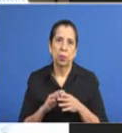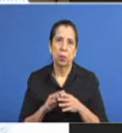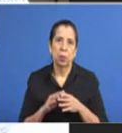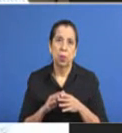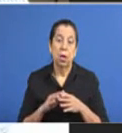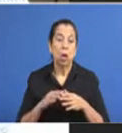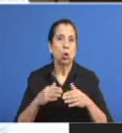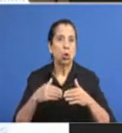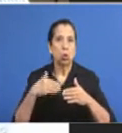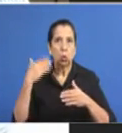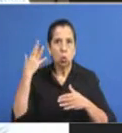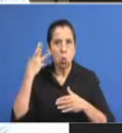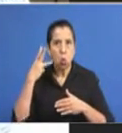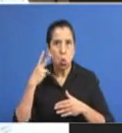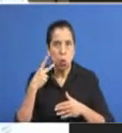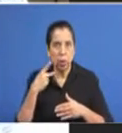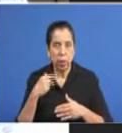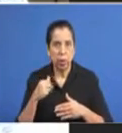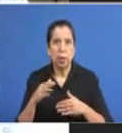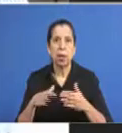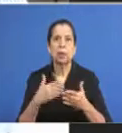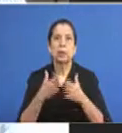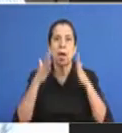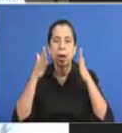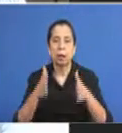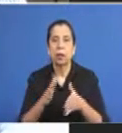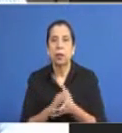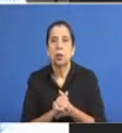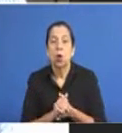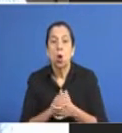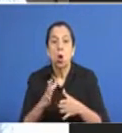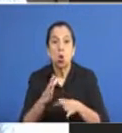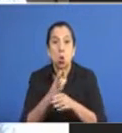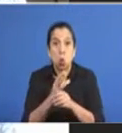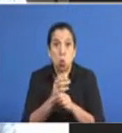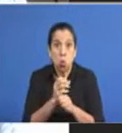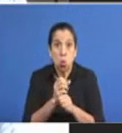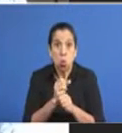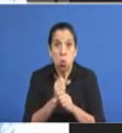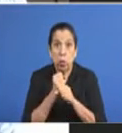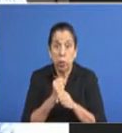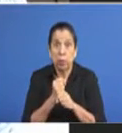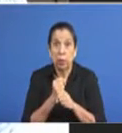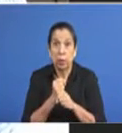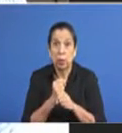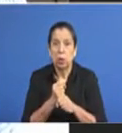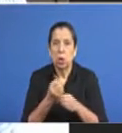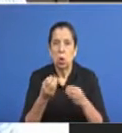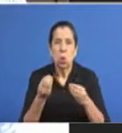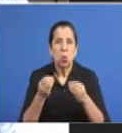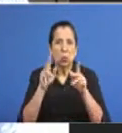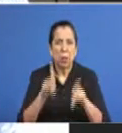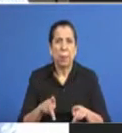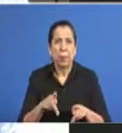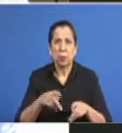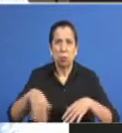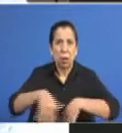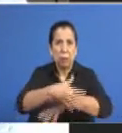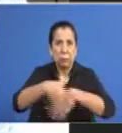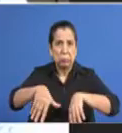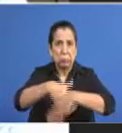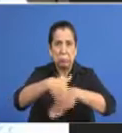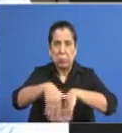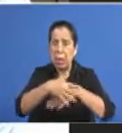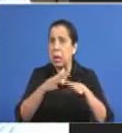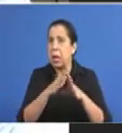día, desde el día 1, se ha mantenido. Lo que se hizo fue, como no había muchos usuarios en la calle, los mismos